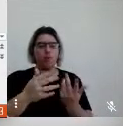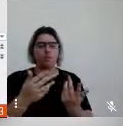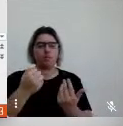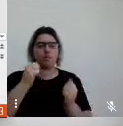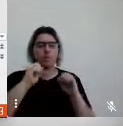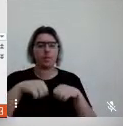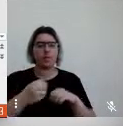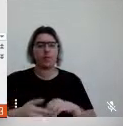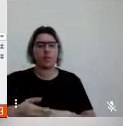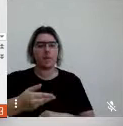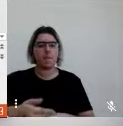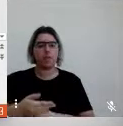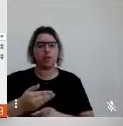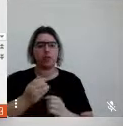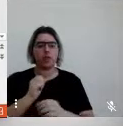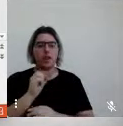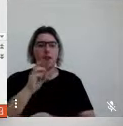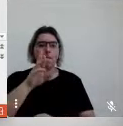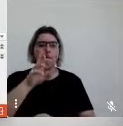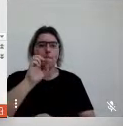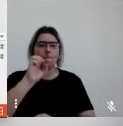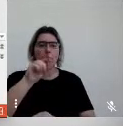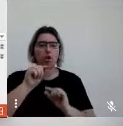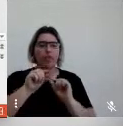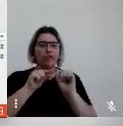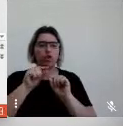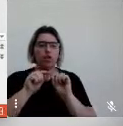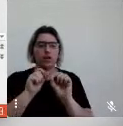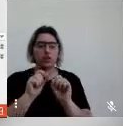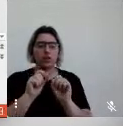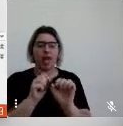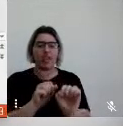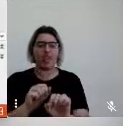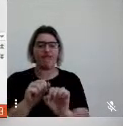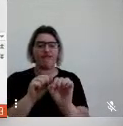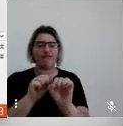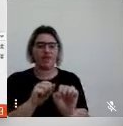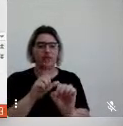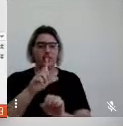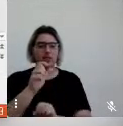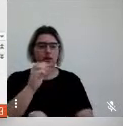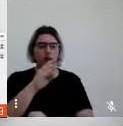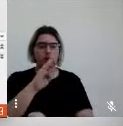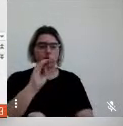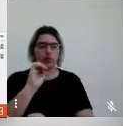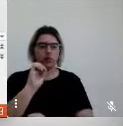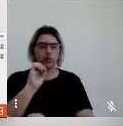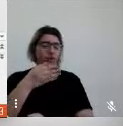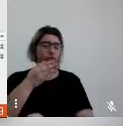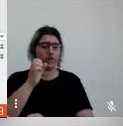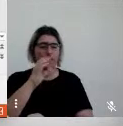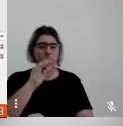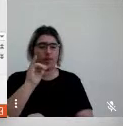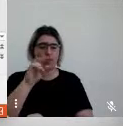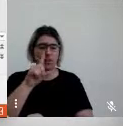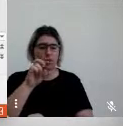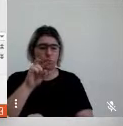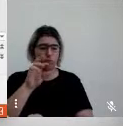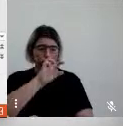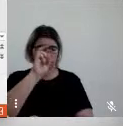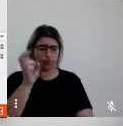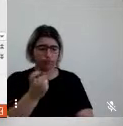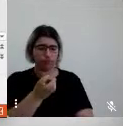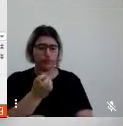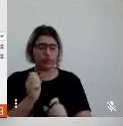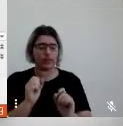probióticas, que son las que nos defienden, como os comentaba antes, los lactobacillus, las bifidobacterias, van a proporcionarnos